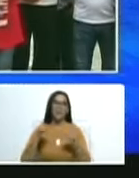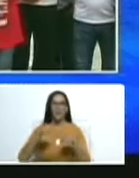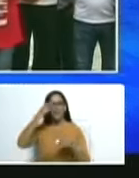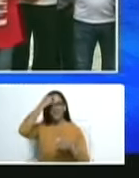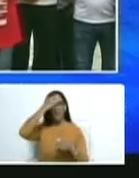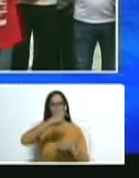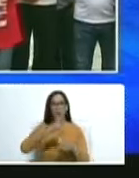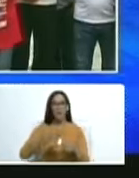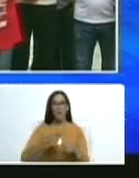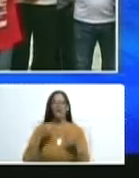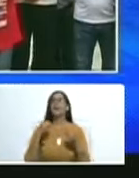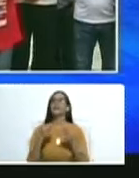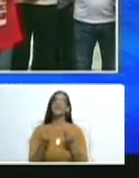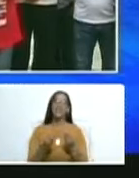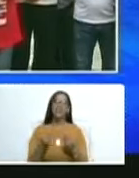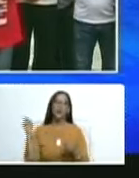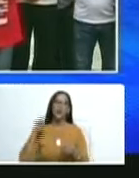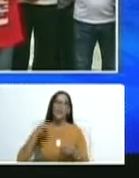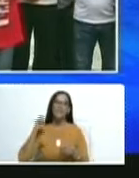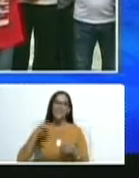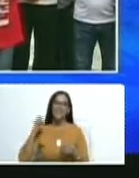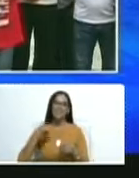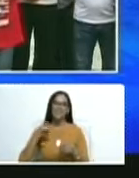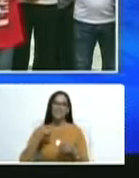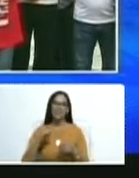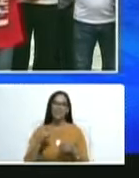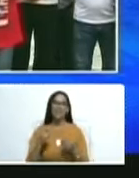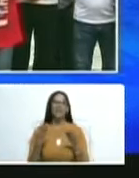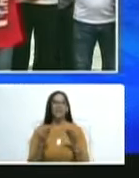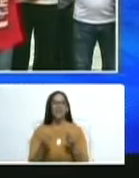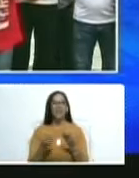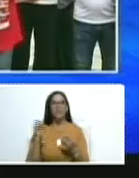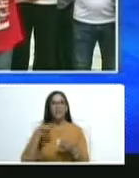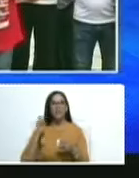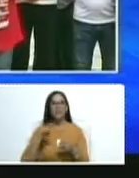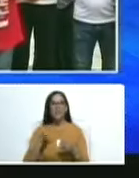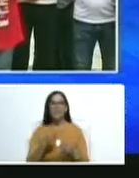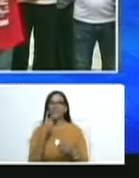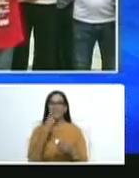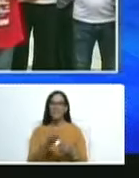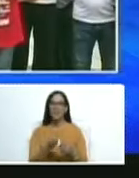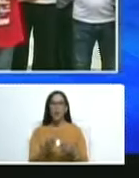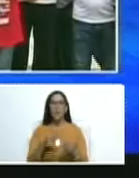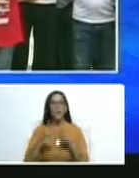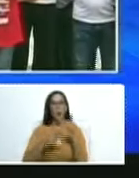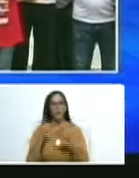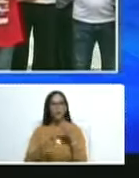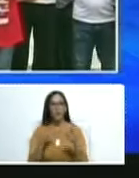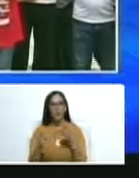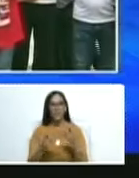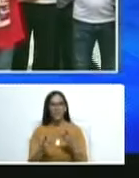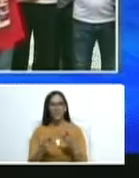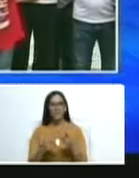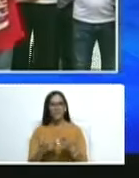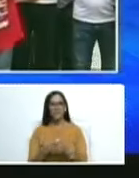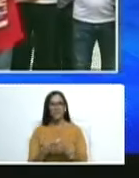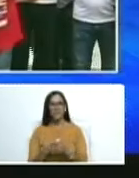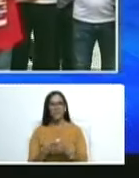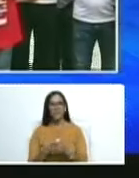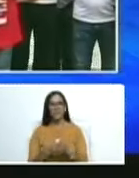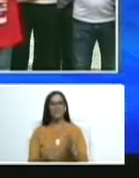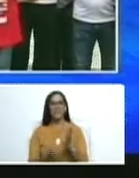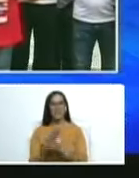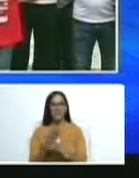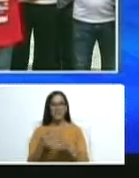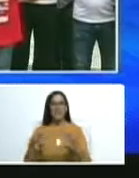pueblo que tanto lo necesita, que tanto necesita que se visiten los productores, que se realicen, que se rehabiliten las